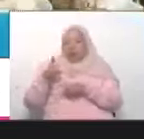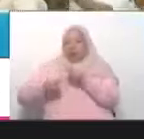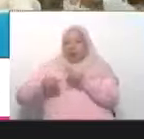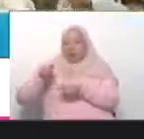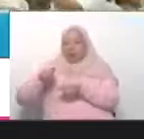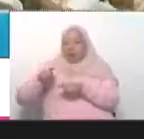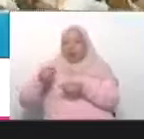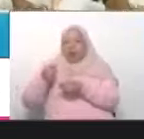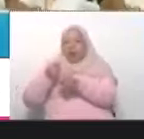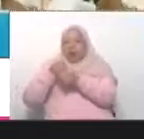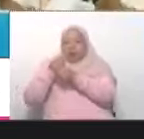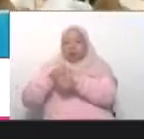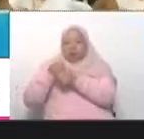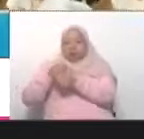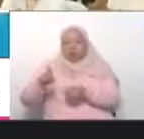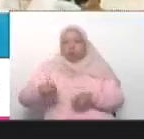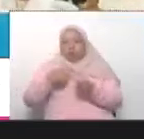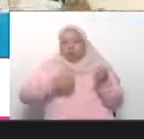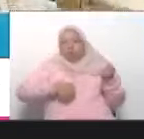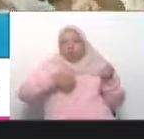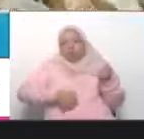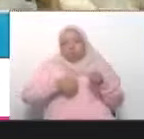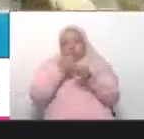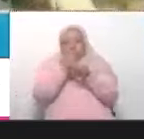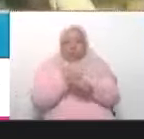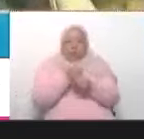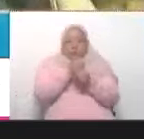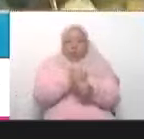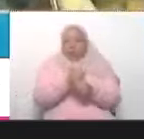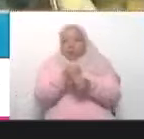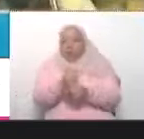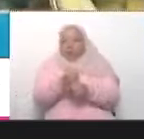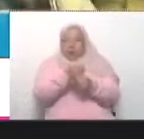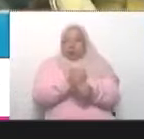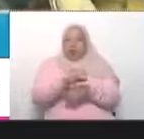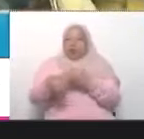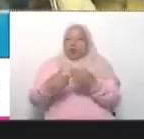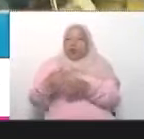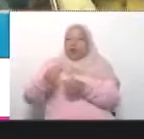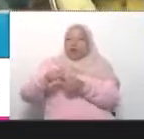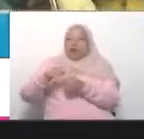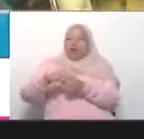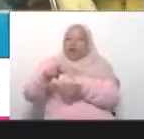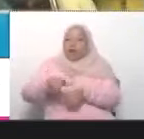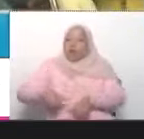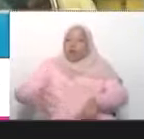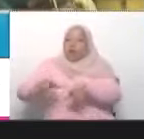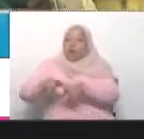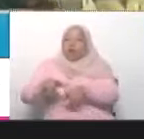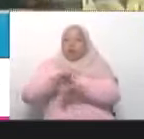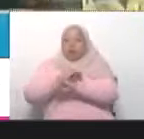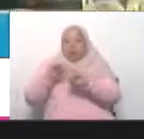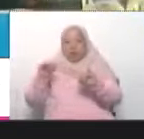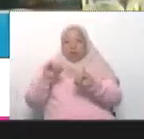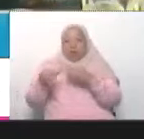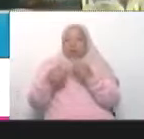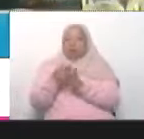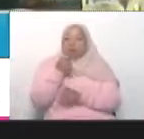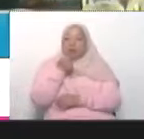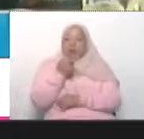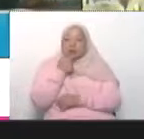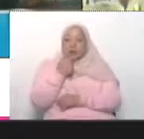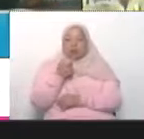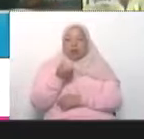hemos entregado más de 800 instrumentos Oye, ¿verdad? musicales en toda ¿Y Maracaibo. cómo está la sede? La sede la terminamos, quedó